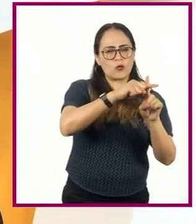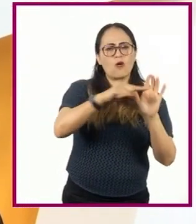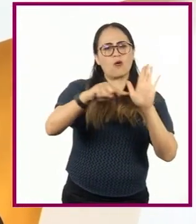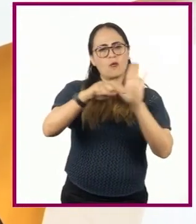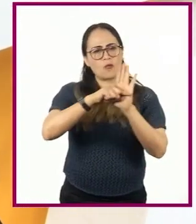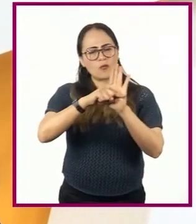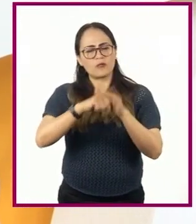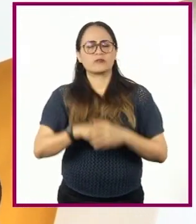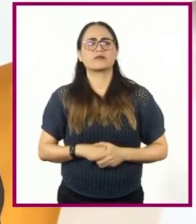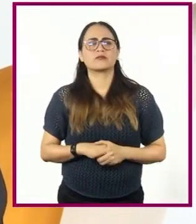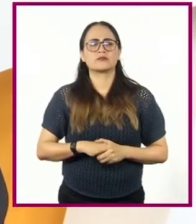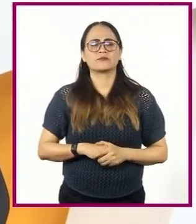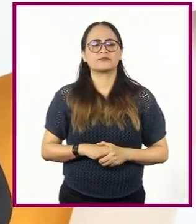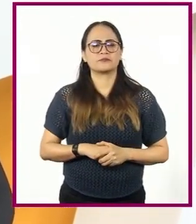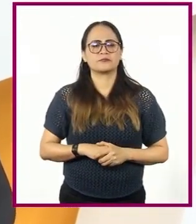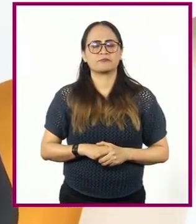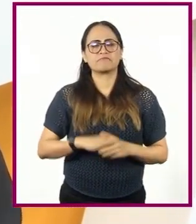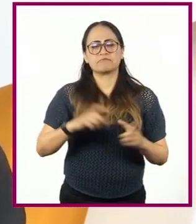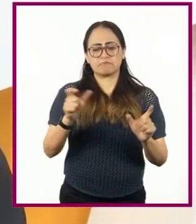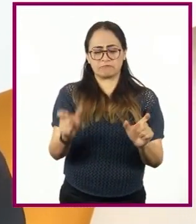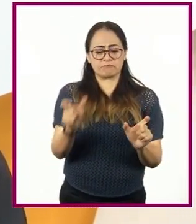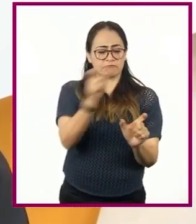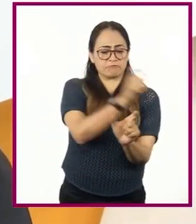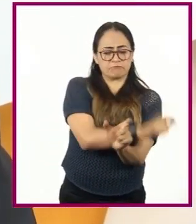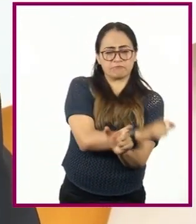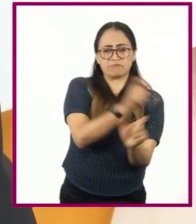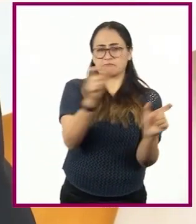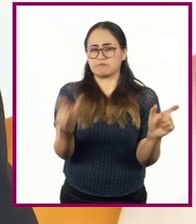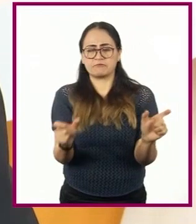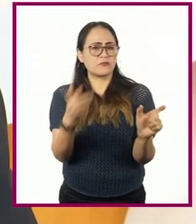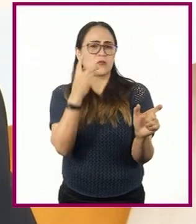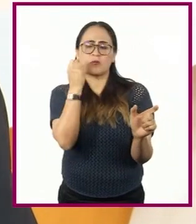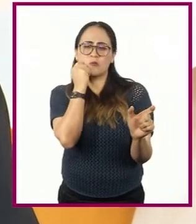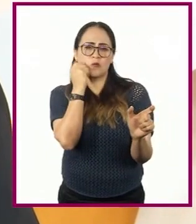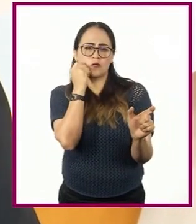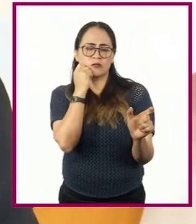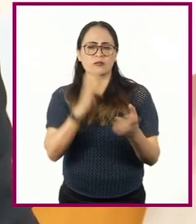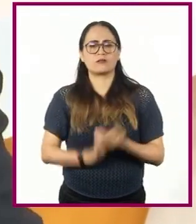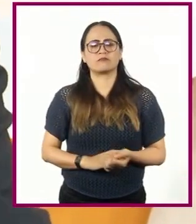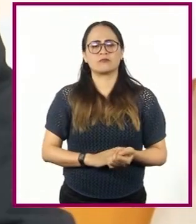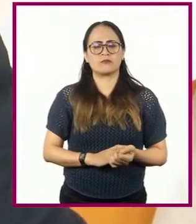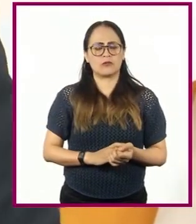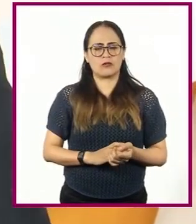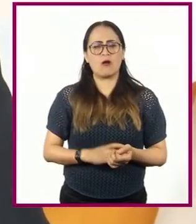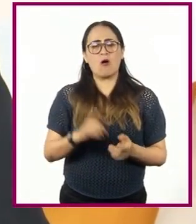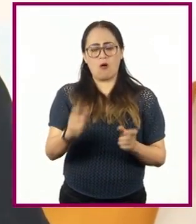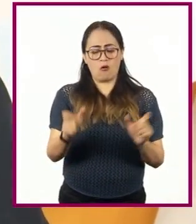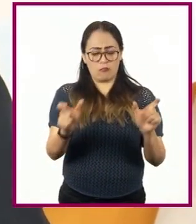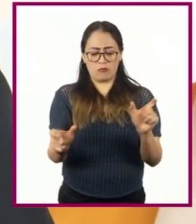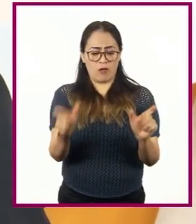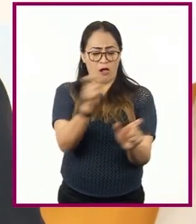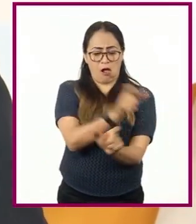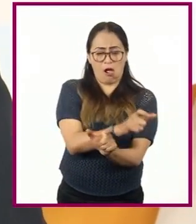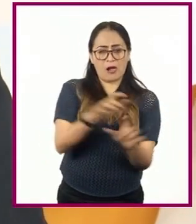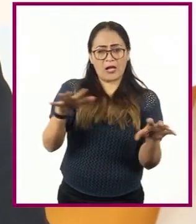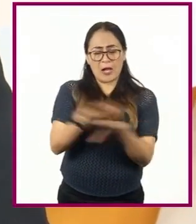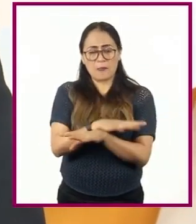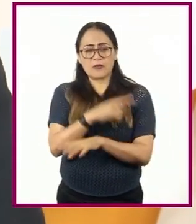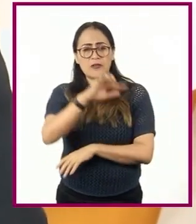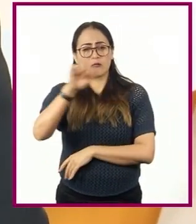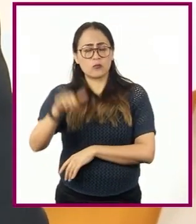El orden de los sumandos no altera la suma o el orden de los factores no altera el producto.